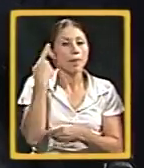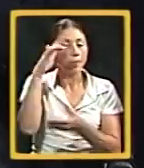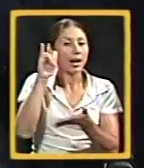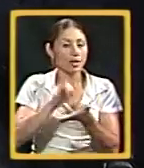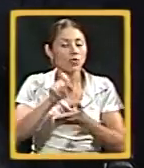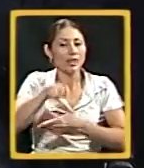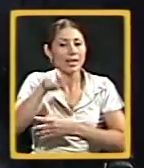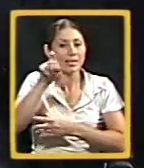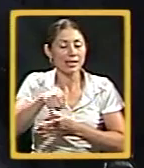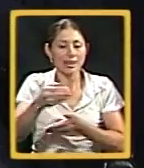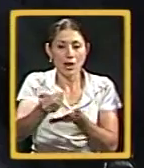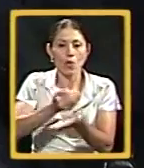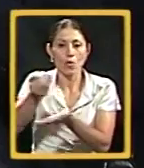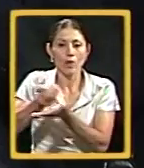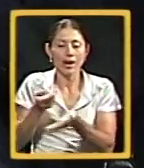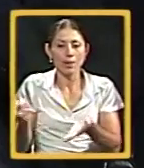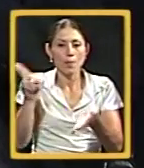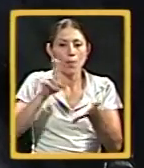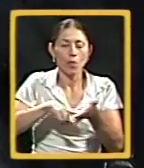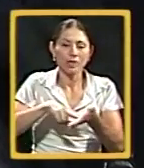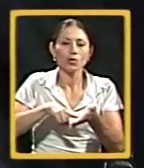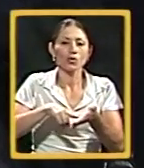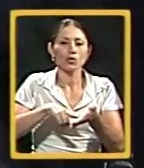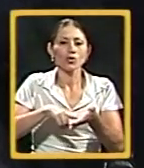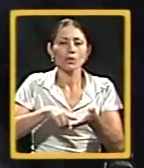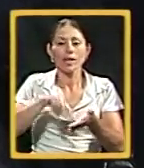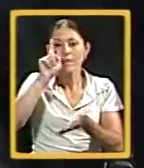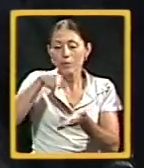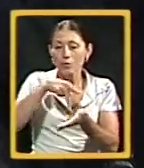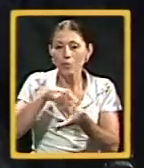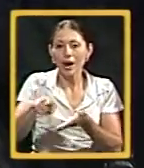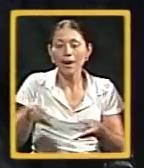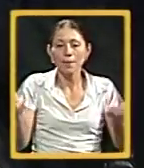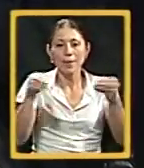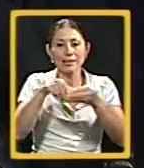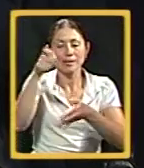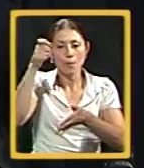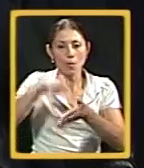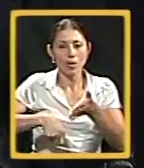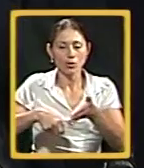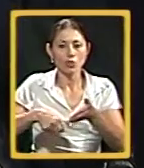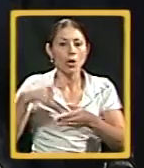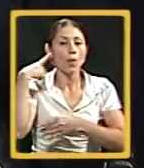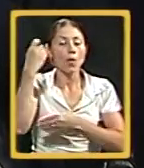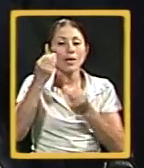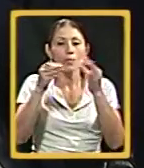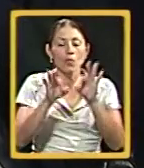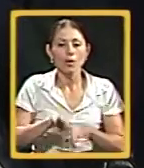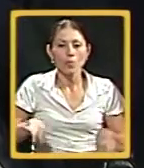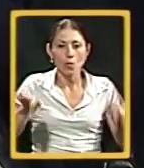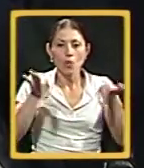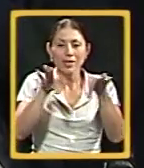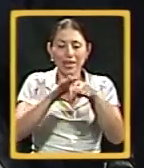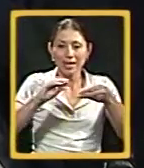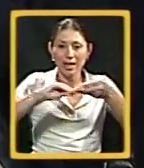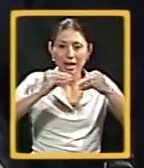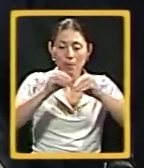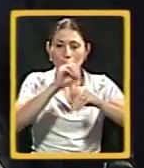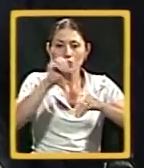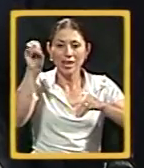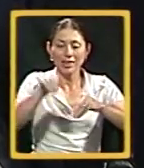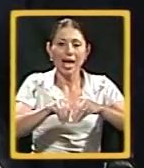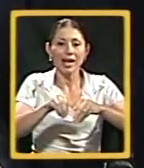y lo digo siempre, hay que pagar más impuestos, porque es muy importante levantar el porcentaje